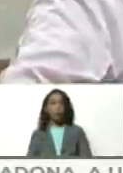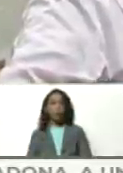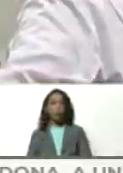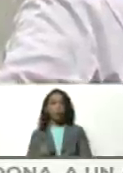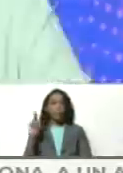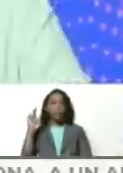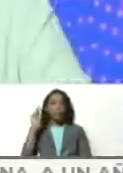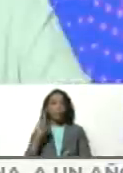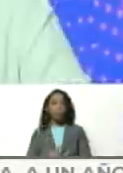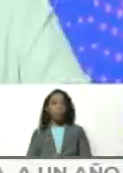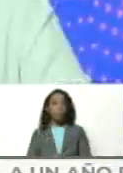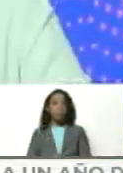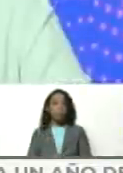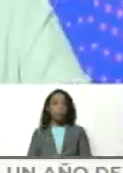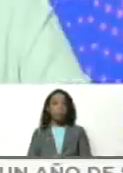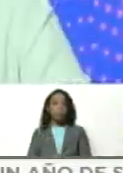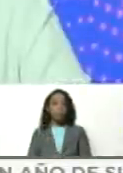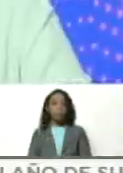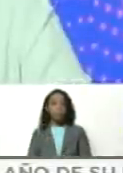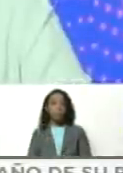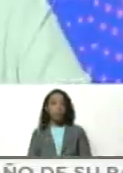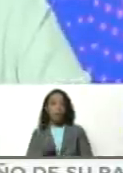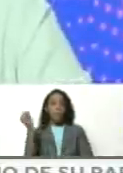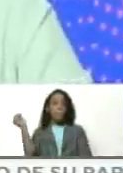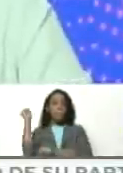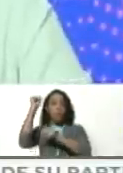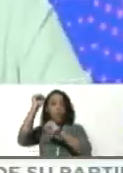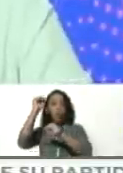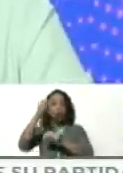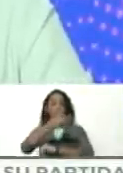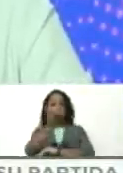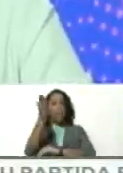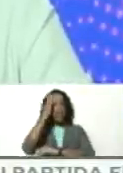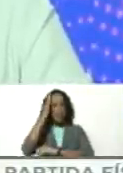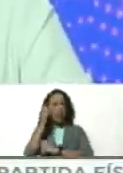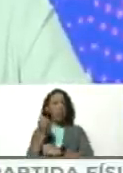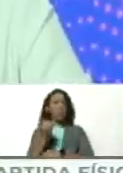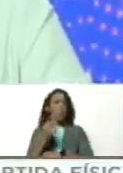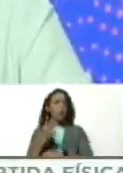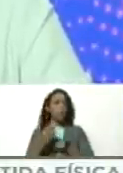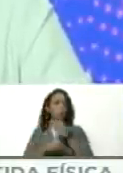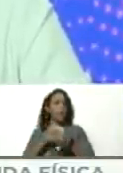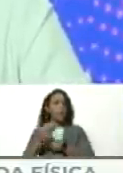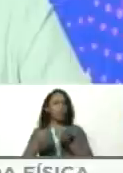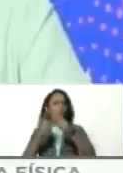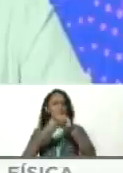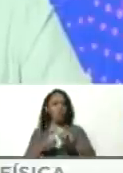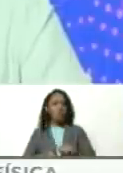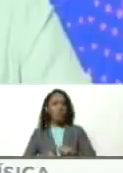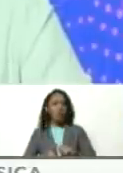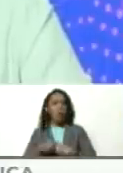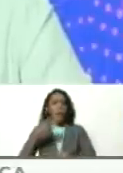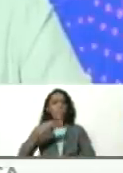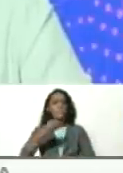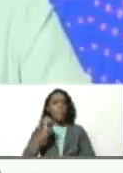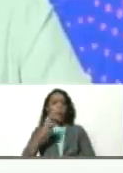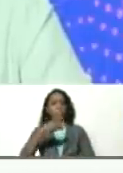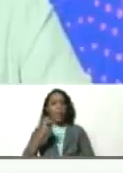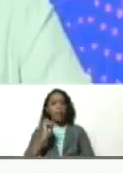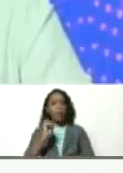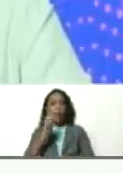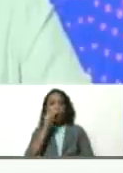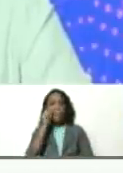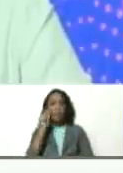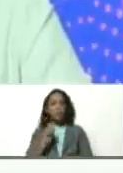Llegó y venció. ¿Y ustedes saben cuánto sacó Pepe Rangel?